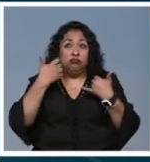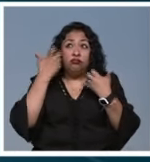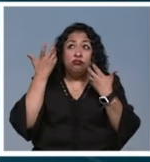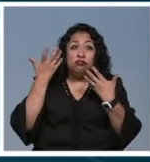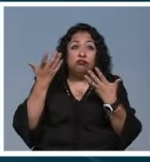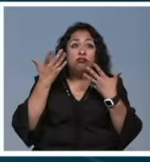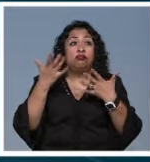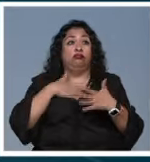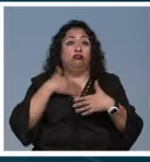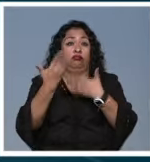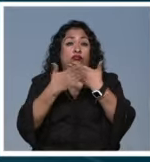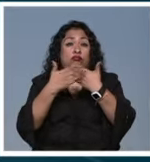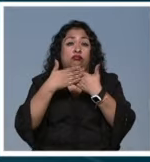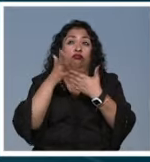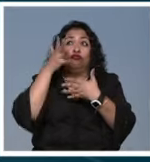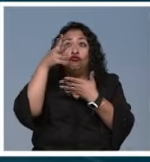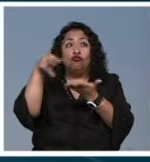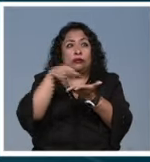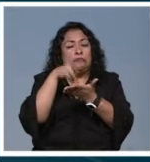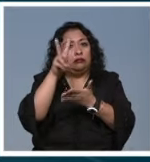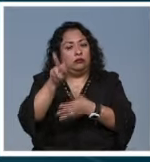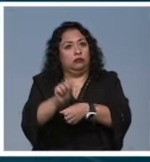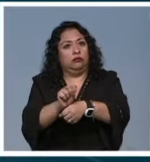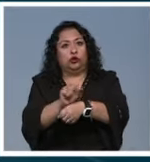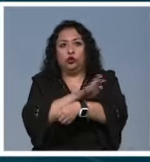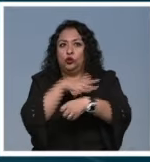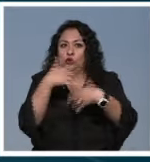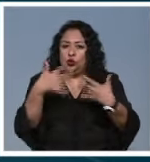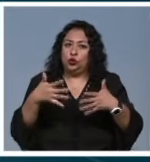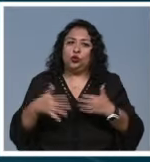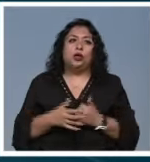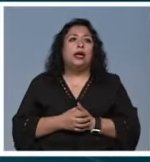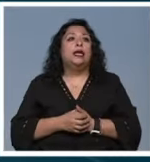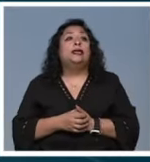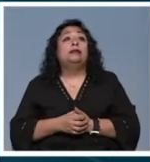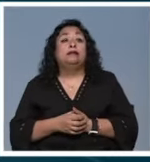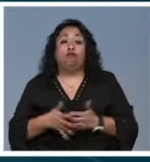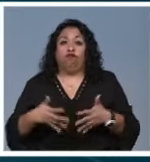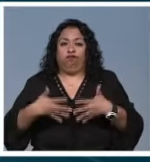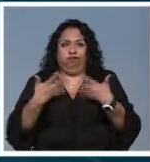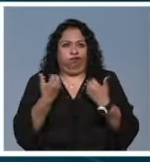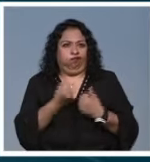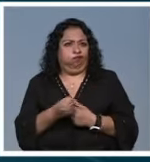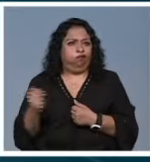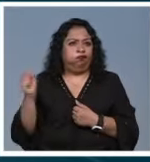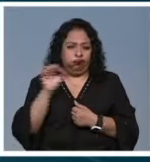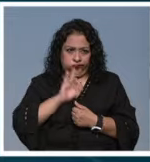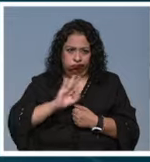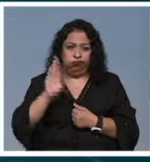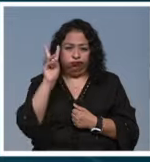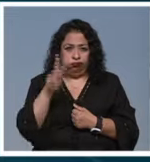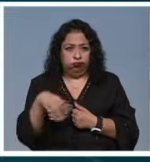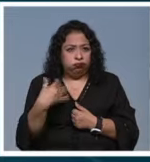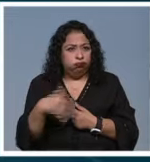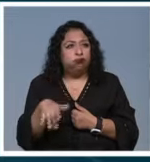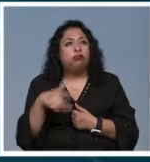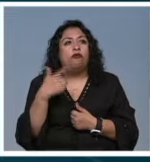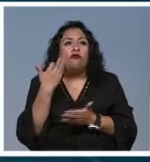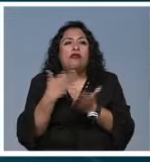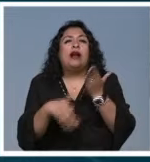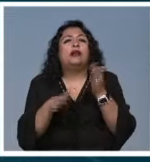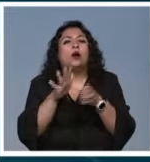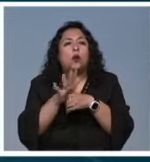a ser bailarines es bien emocionante. Y creo que el potencial es extraordinario y lo que hace falta